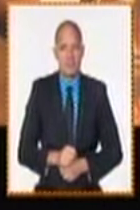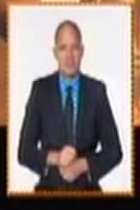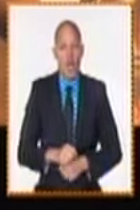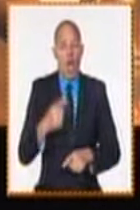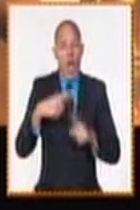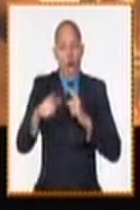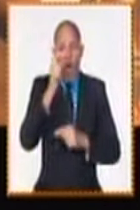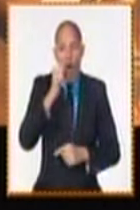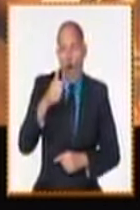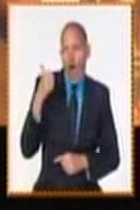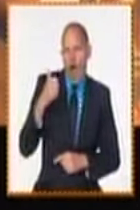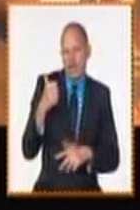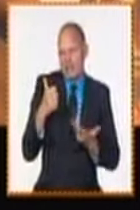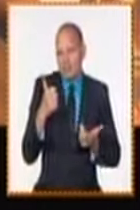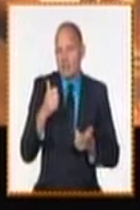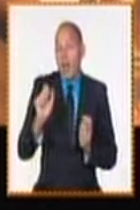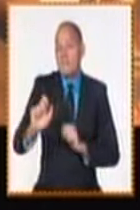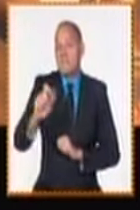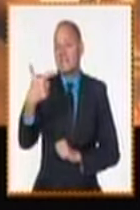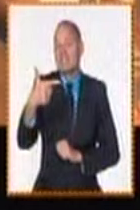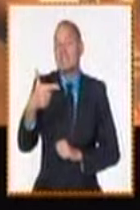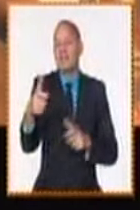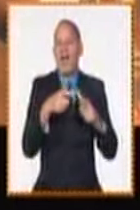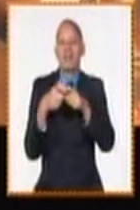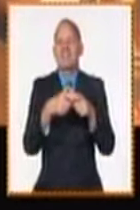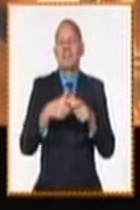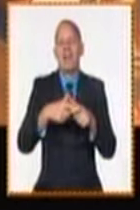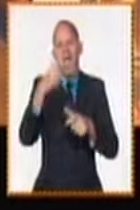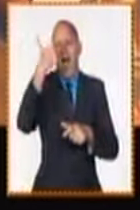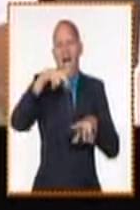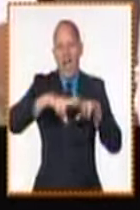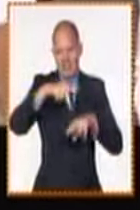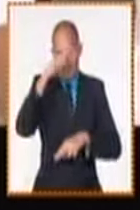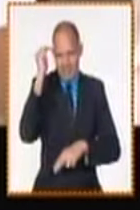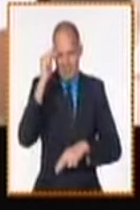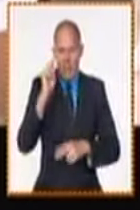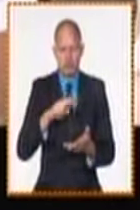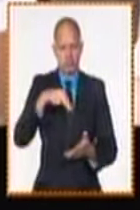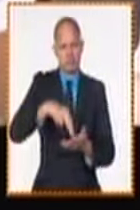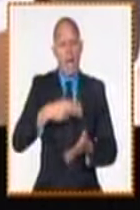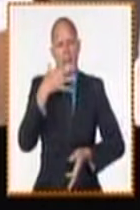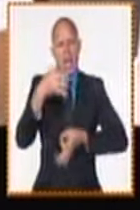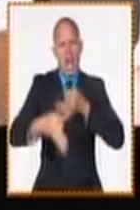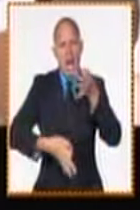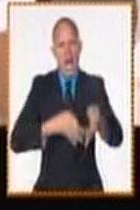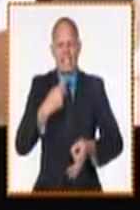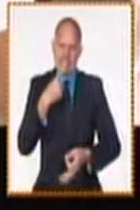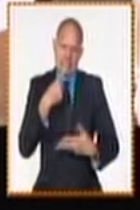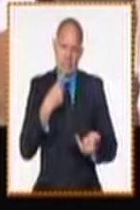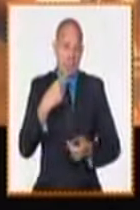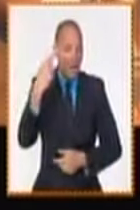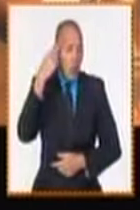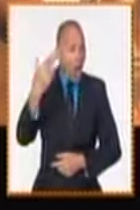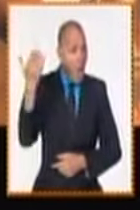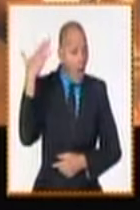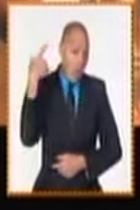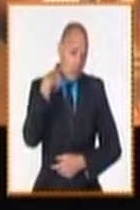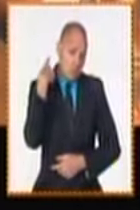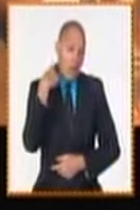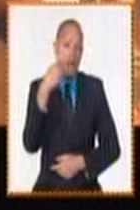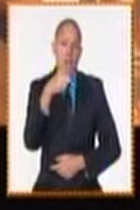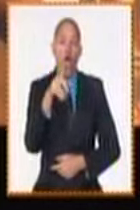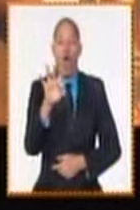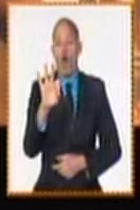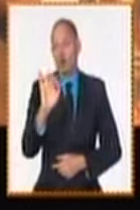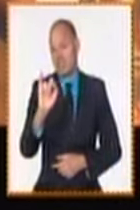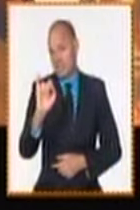de la Vanguardia Artística Juvenil, al hacer uso de la palabra recordó lo acontecido aquí en aquel octubre de 1868, al